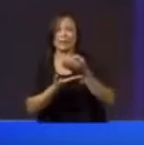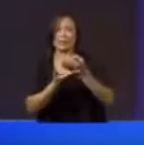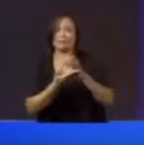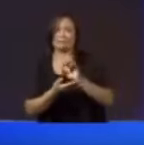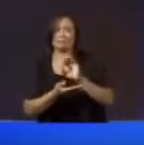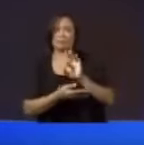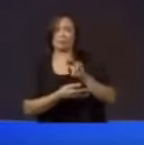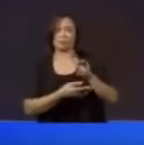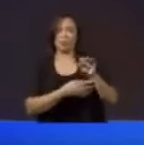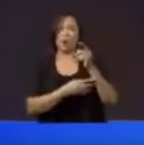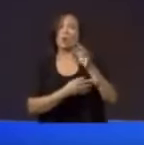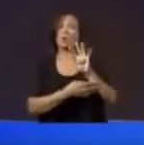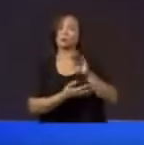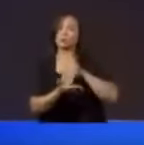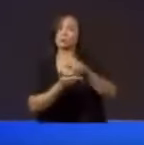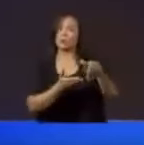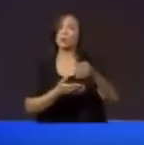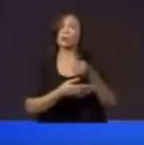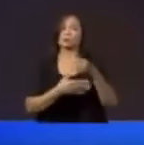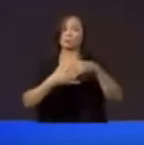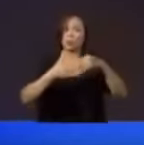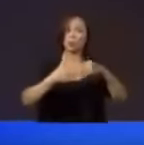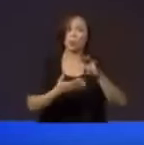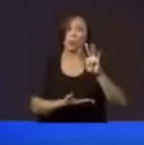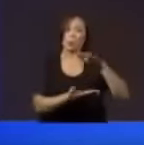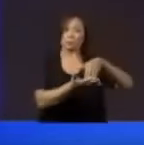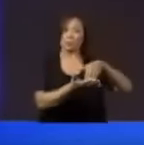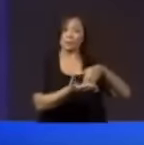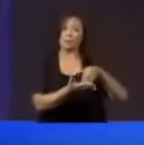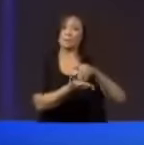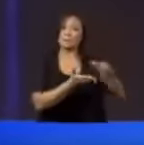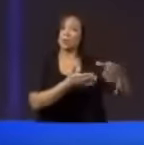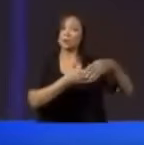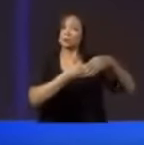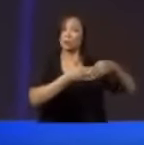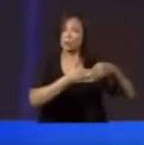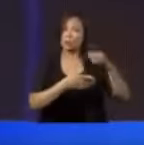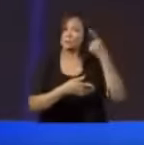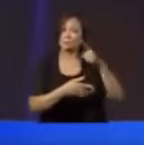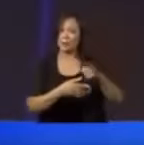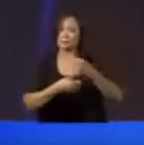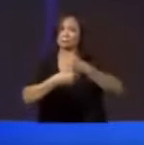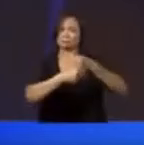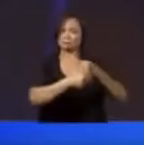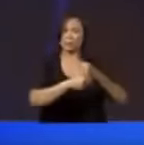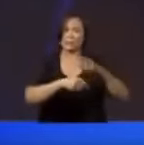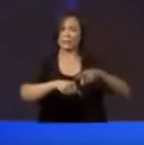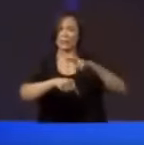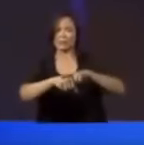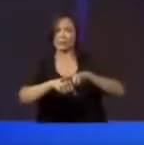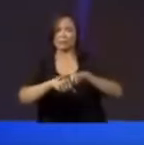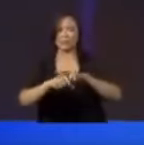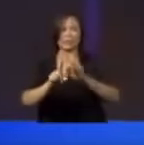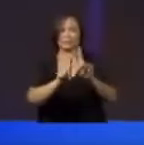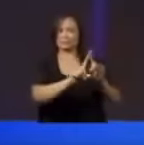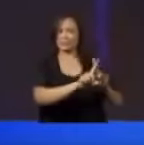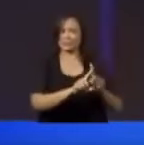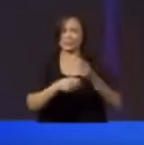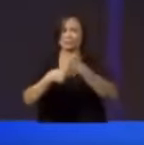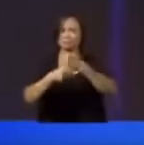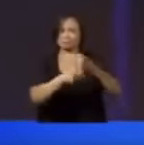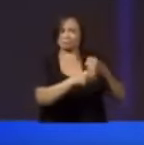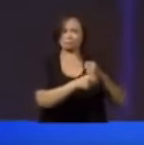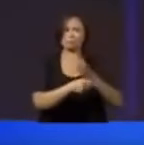de 4 millones de dólares, 4 mil millones de dólares específicamente para la producción nacional, que